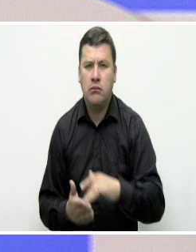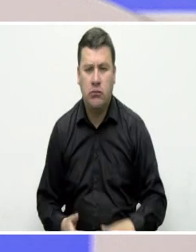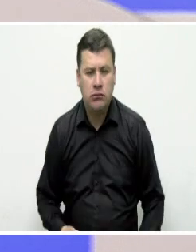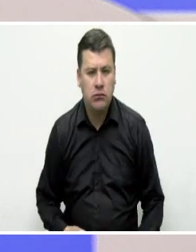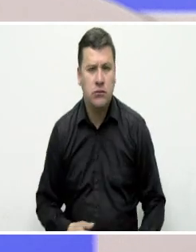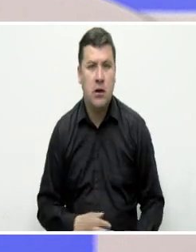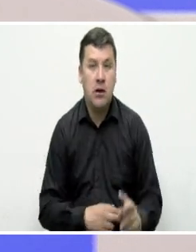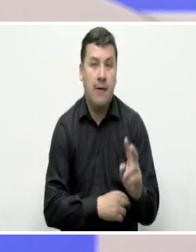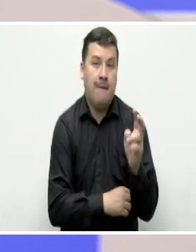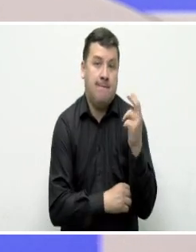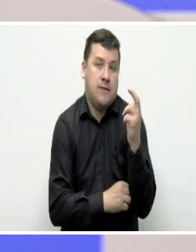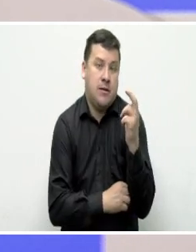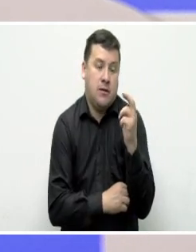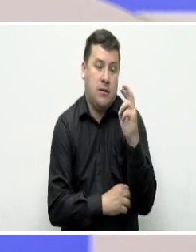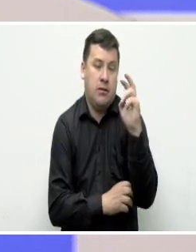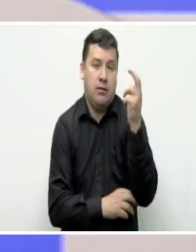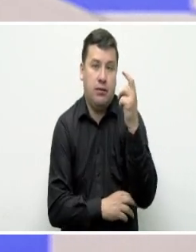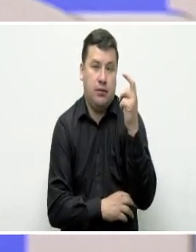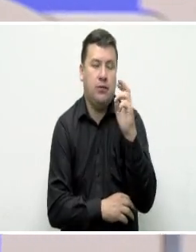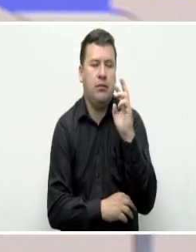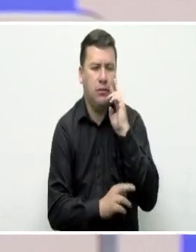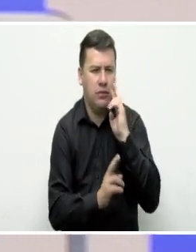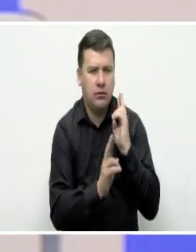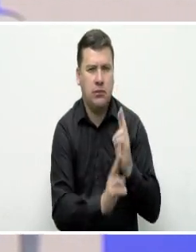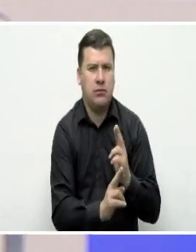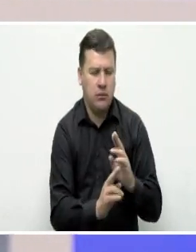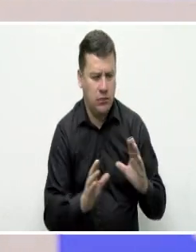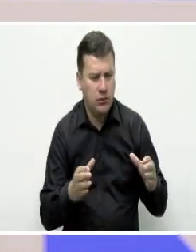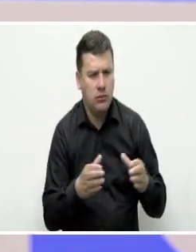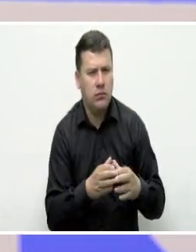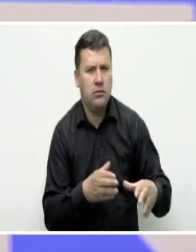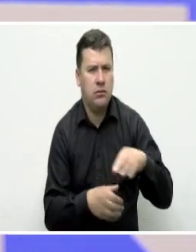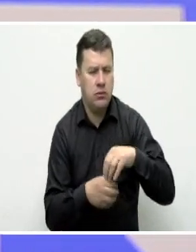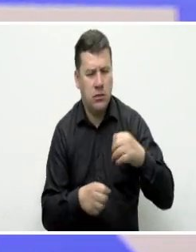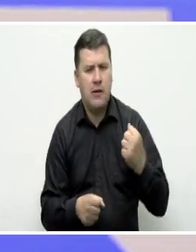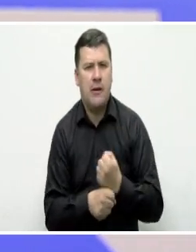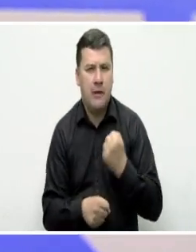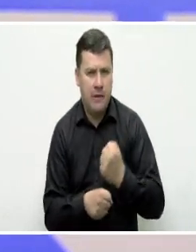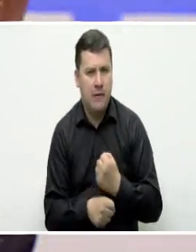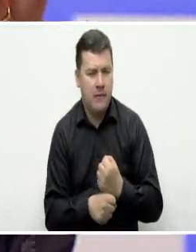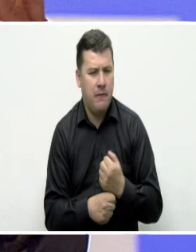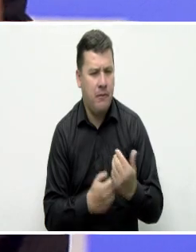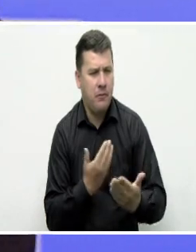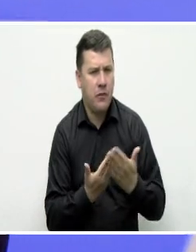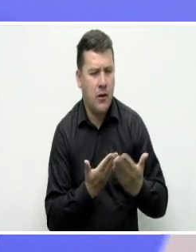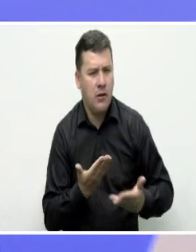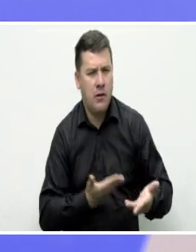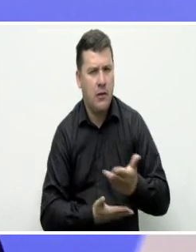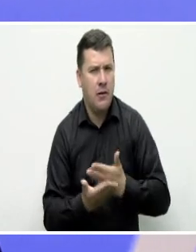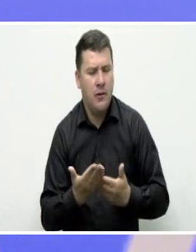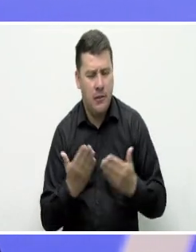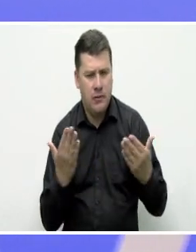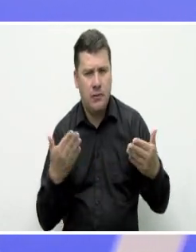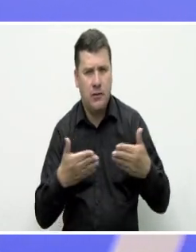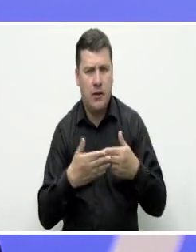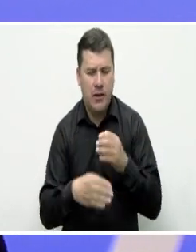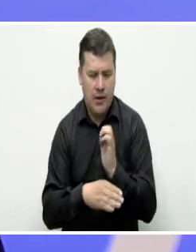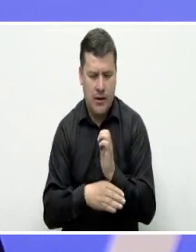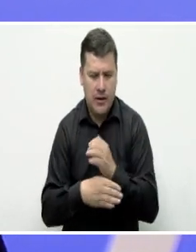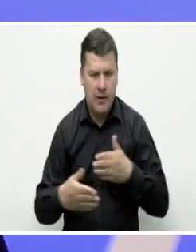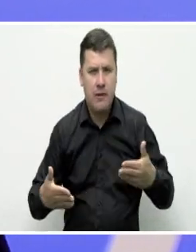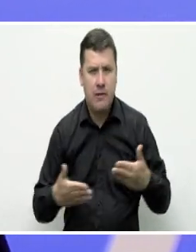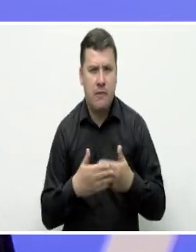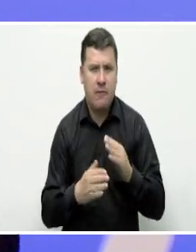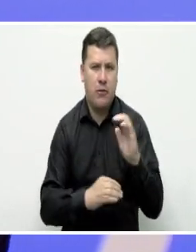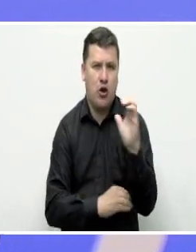Y con la Fiscalía logramos un reconocimiento sobre esa labor de facilitar la validación de la identidad de